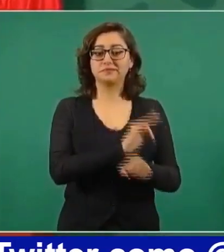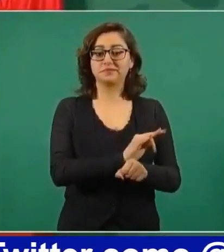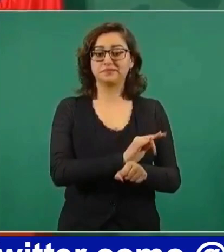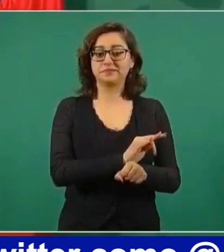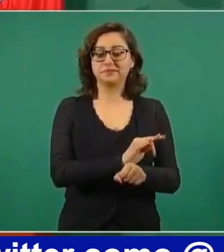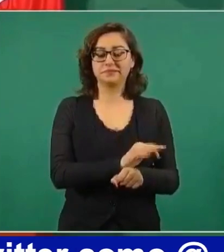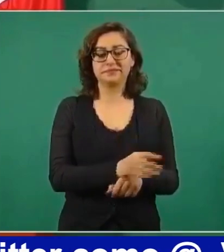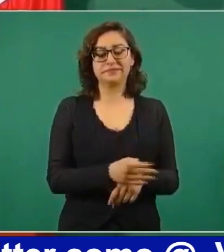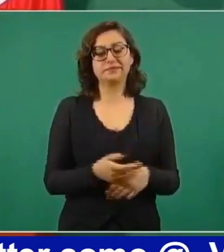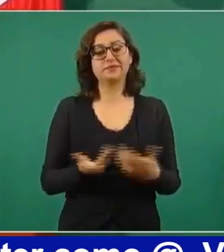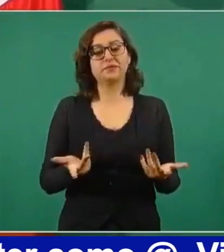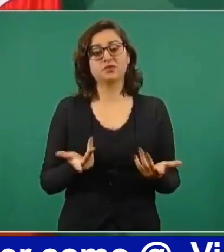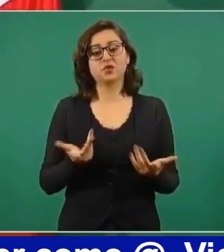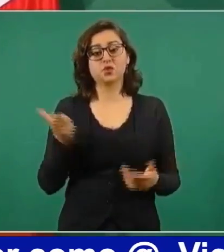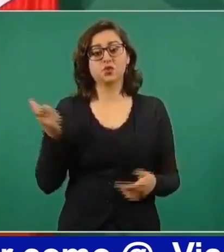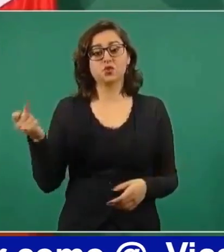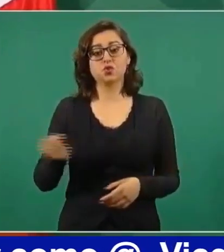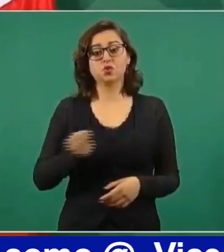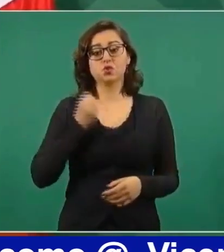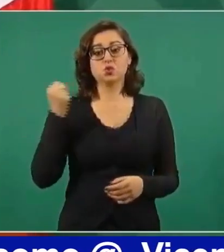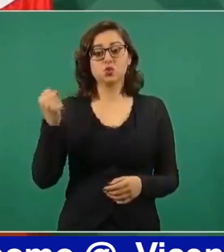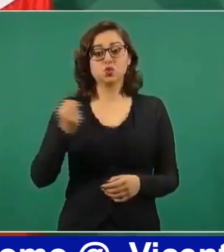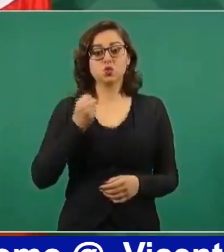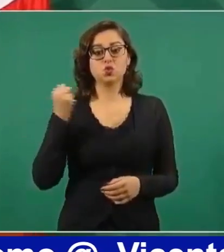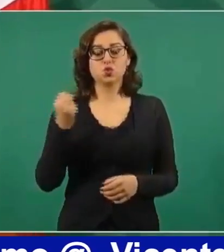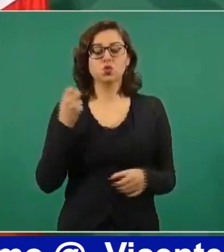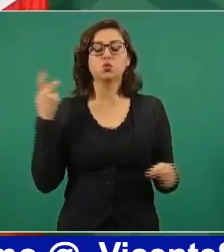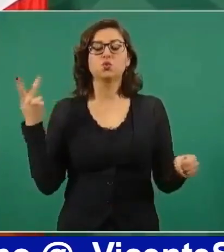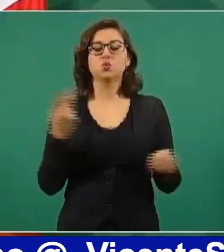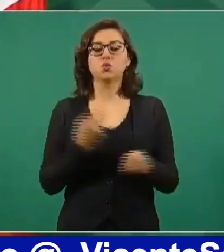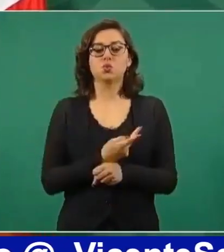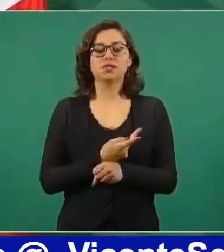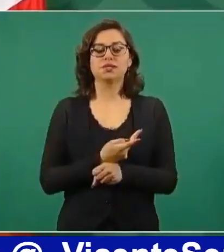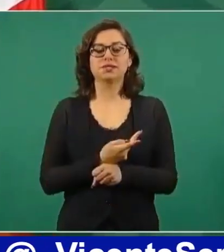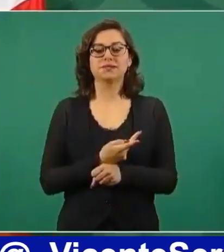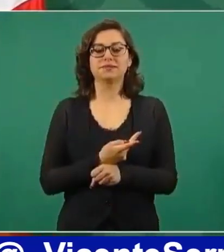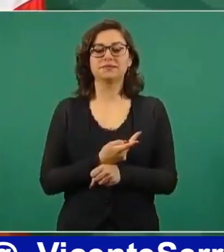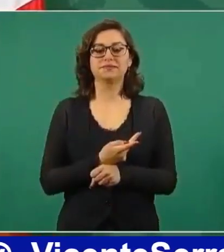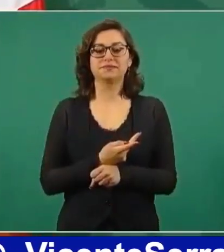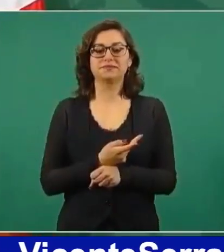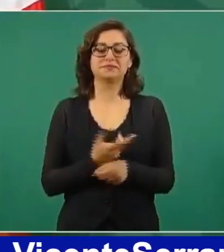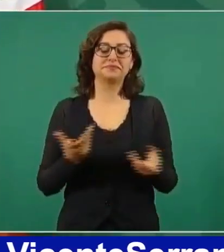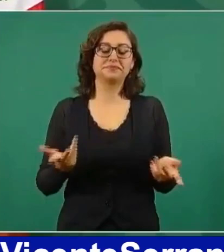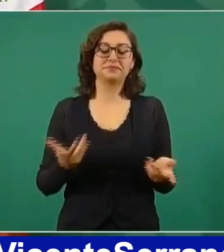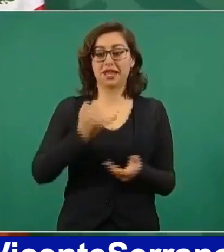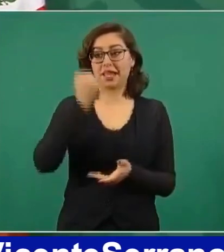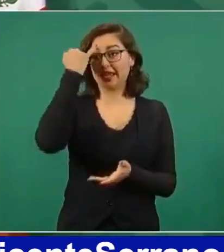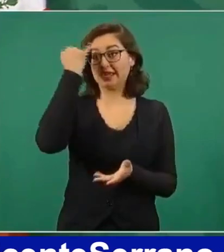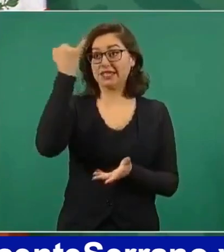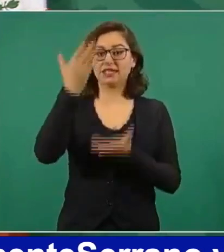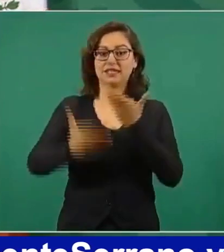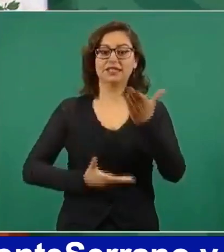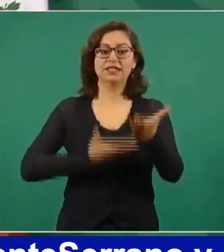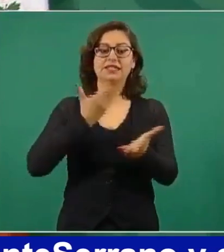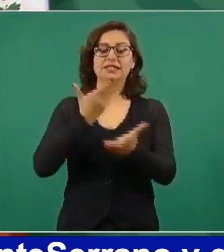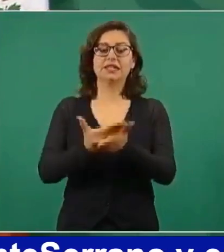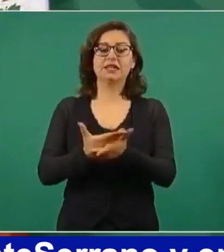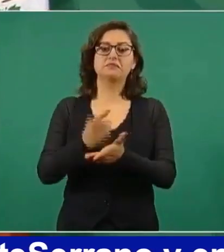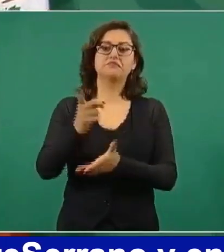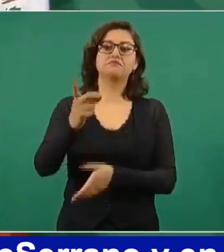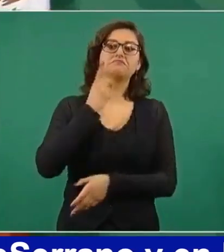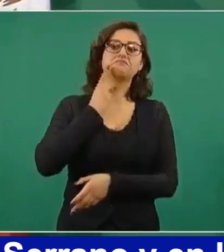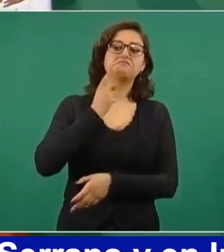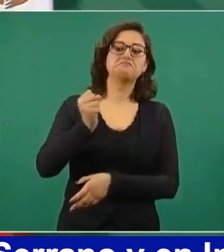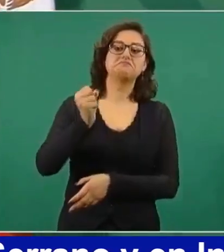Pero afortunadamente, pues está esa iniciativa en el Congreso, va a